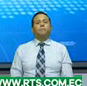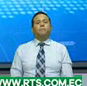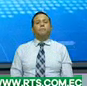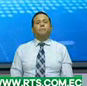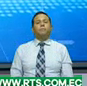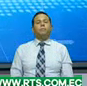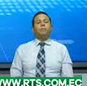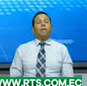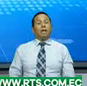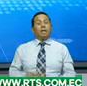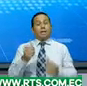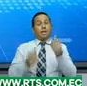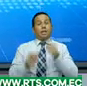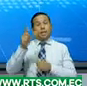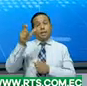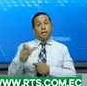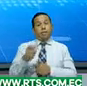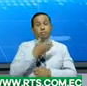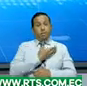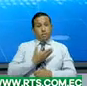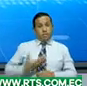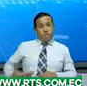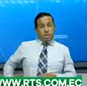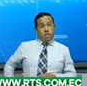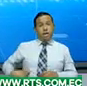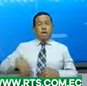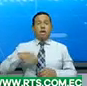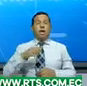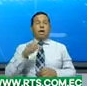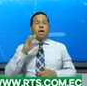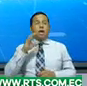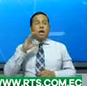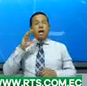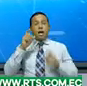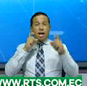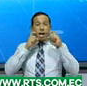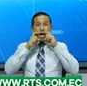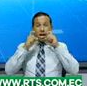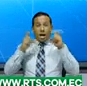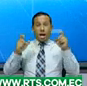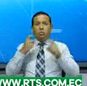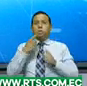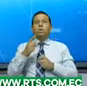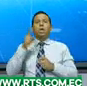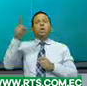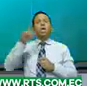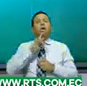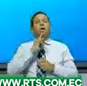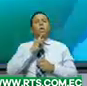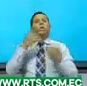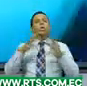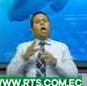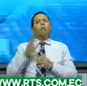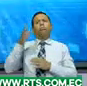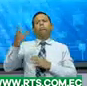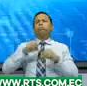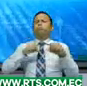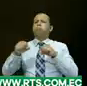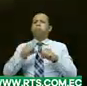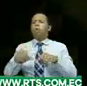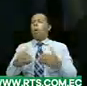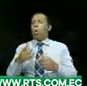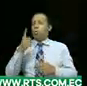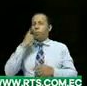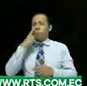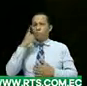Arauz cumplió agenda en Nueva York, en Estados Unidos, donde abordó varios temas de interés nacional. Enseguida, un resumen de sus actividades.